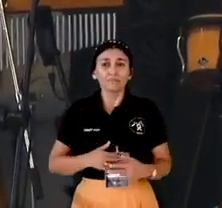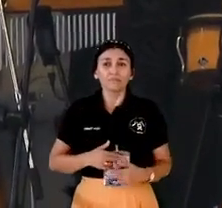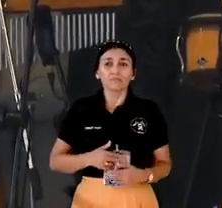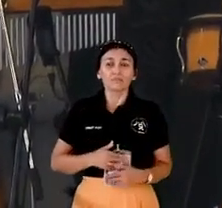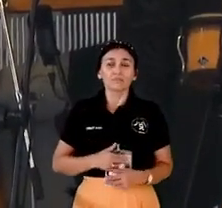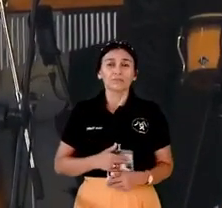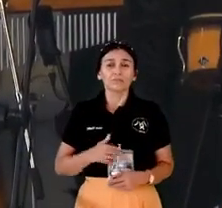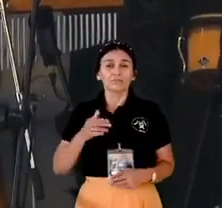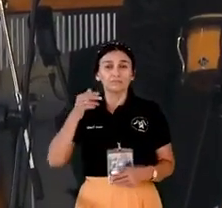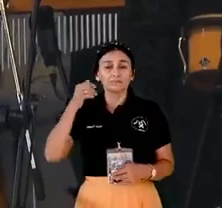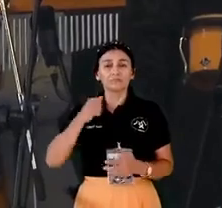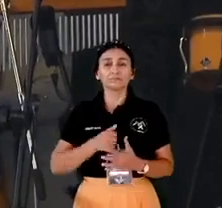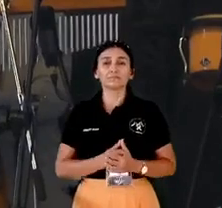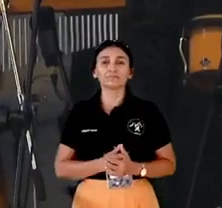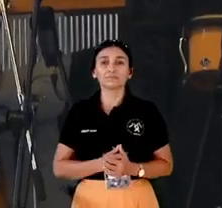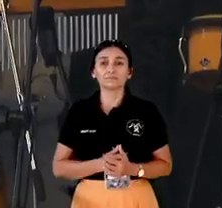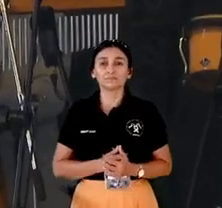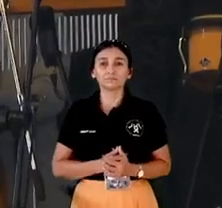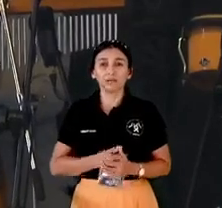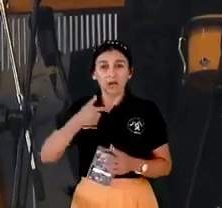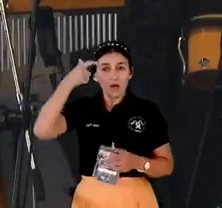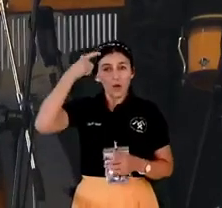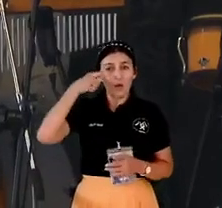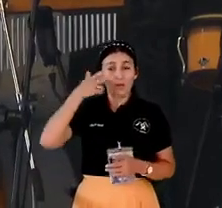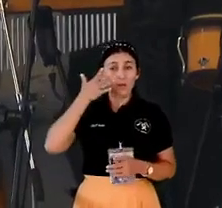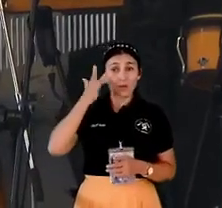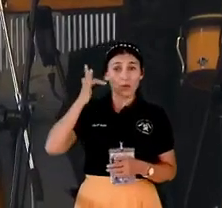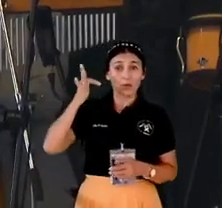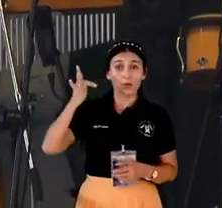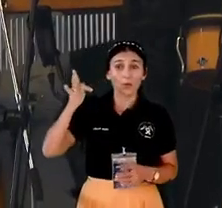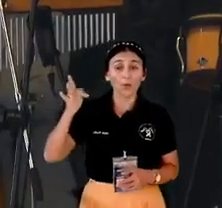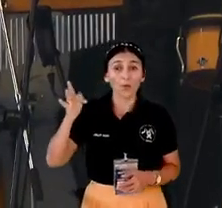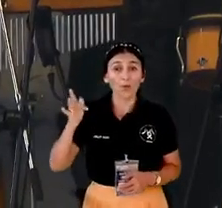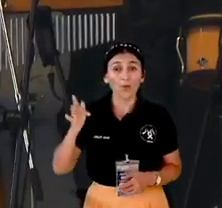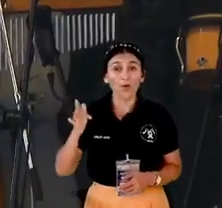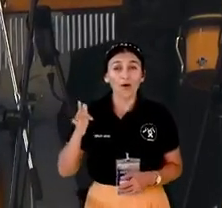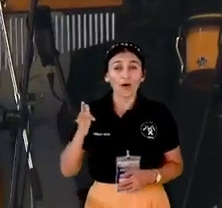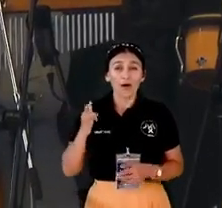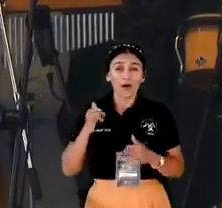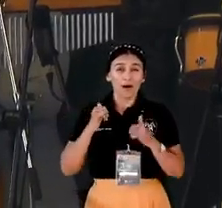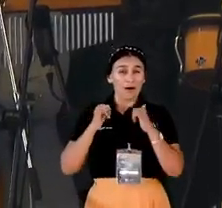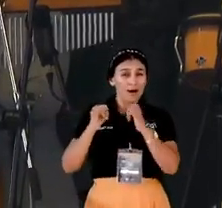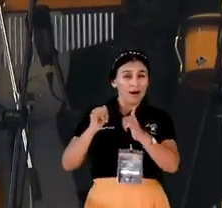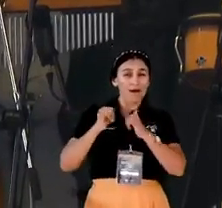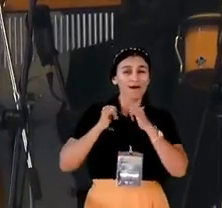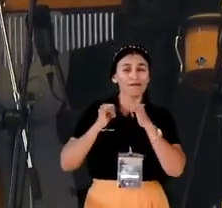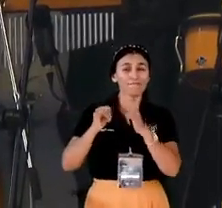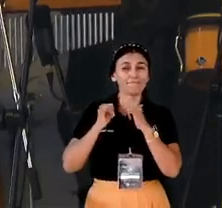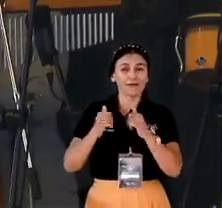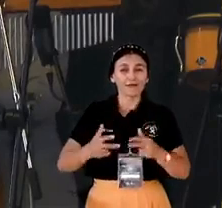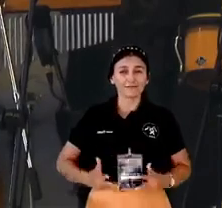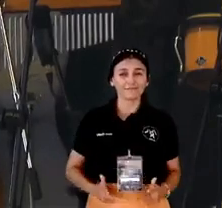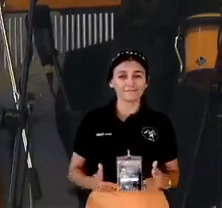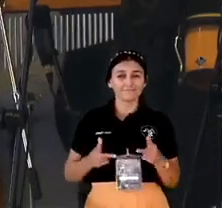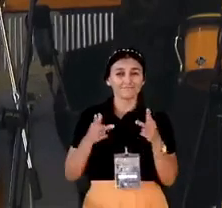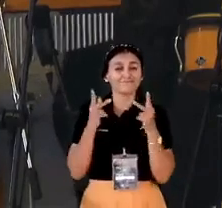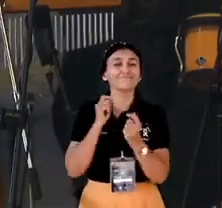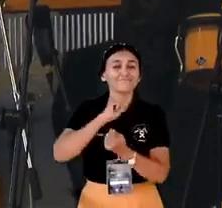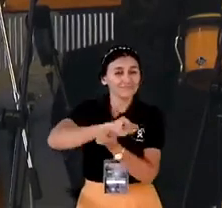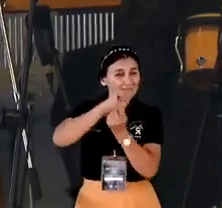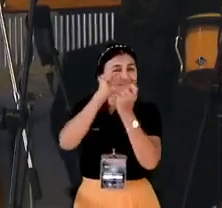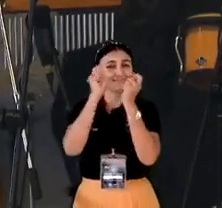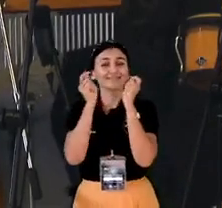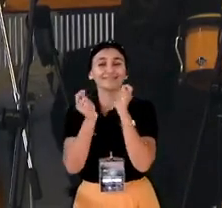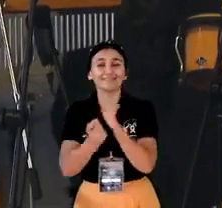Hoy podemos decir, como Ruth, un día tomamos la mejor decisión, que fue seguirle